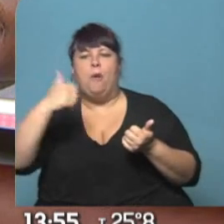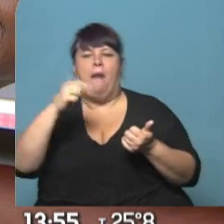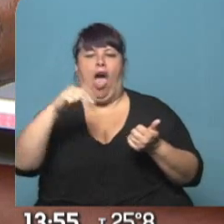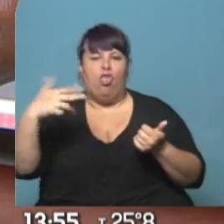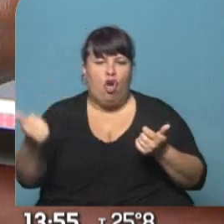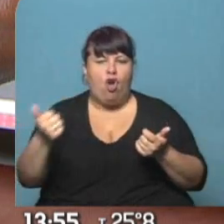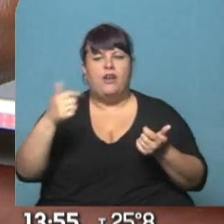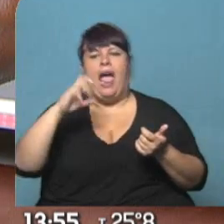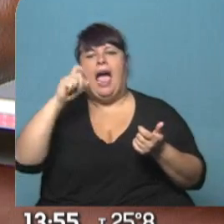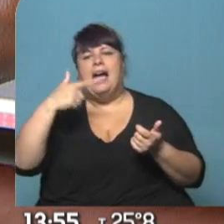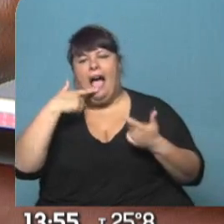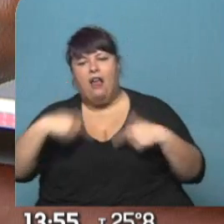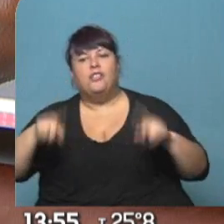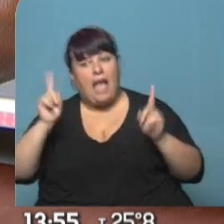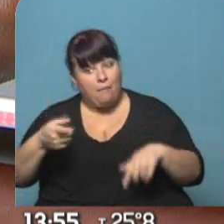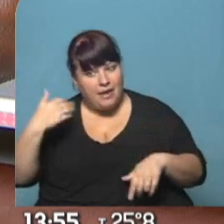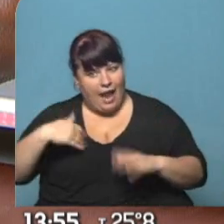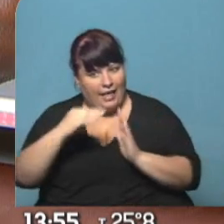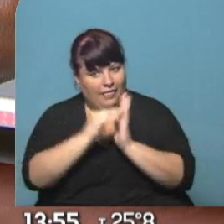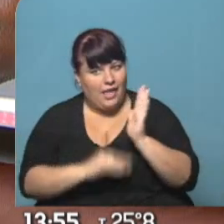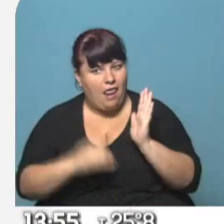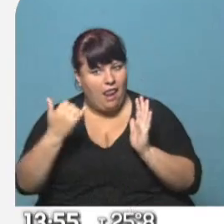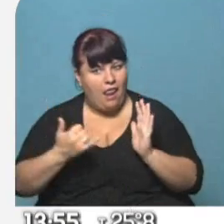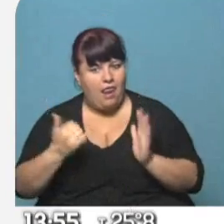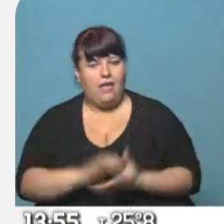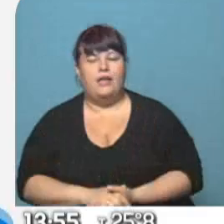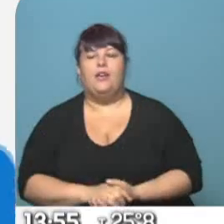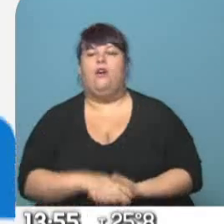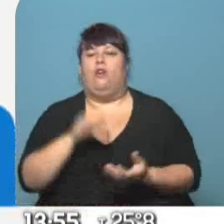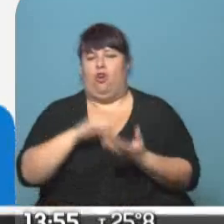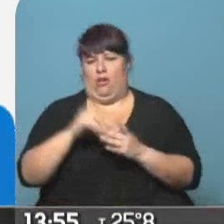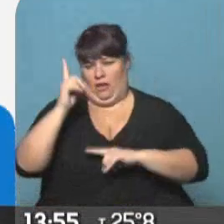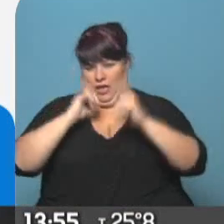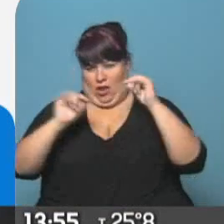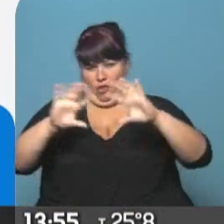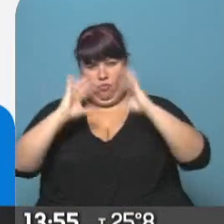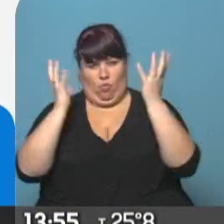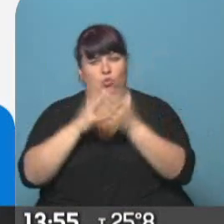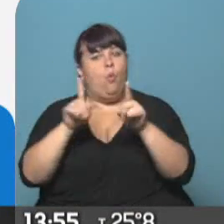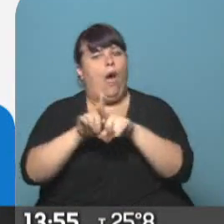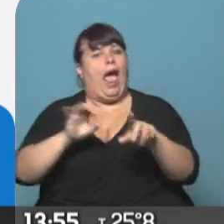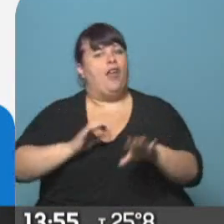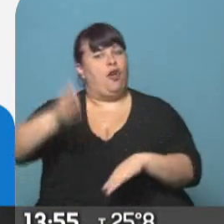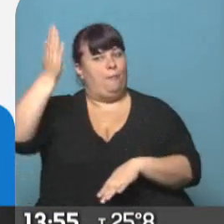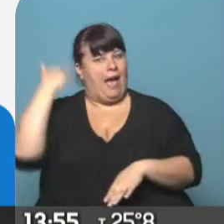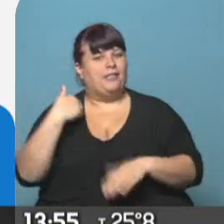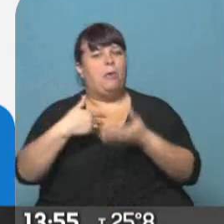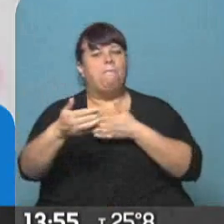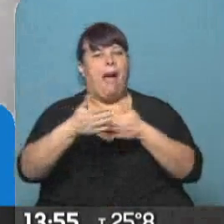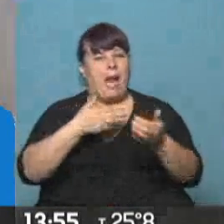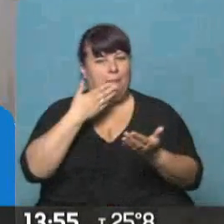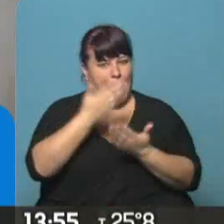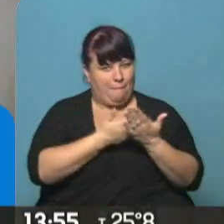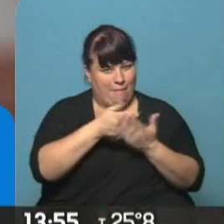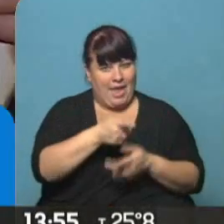carlos slim- y también hay argentinas a la lista un nuevo escándalo sacude al mundo como ocurrió el año pasado con los denominados panamá